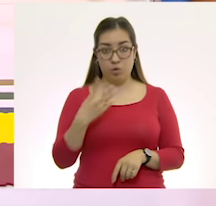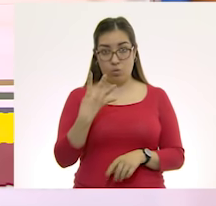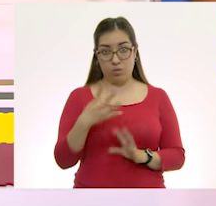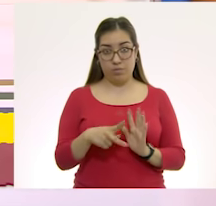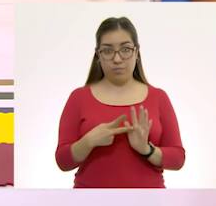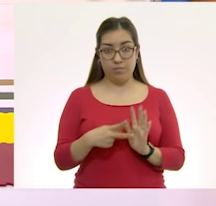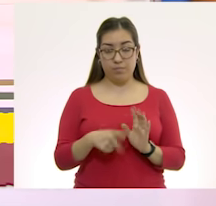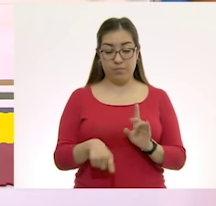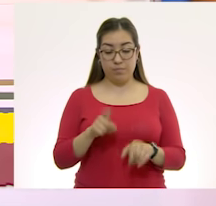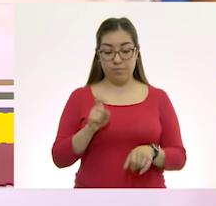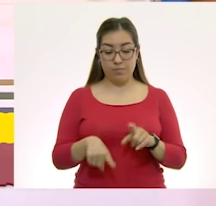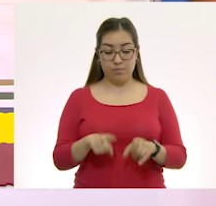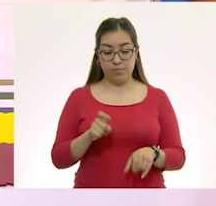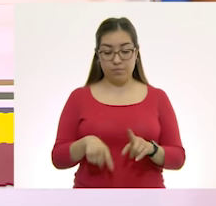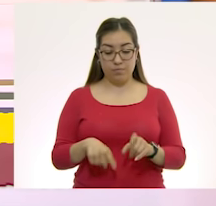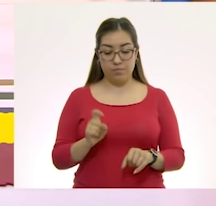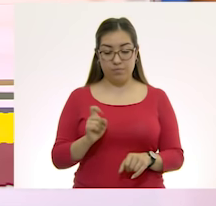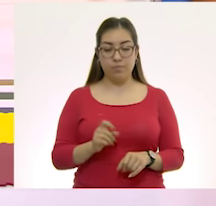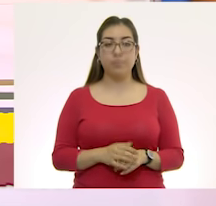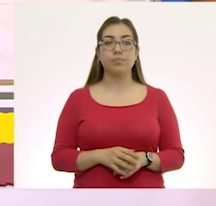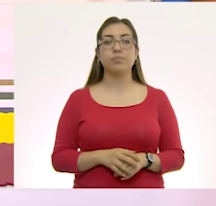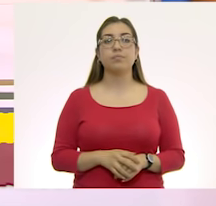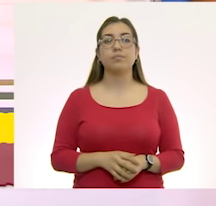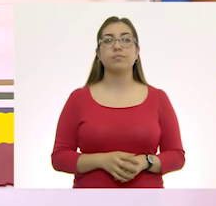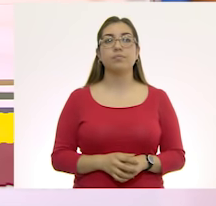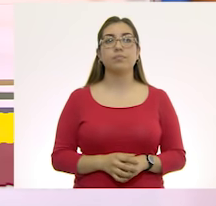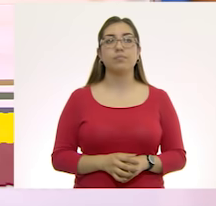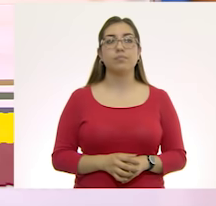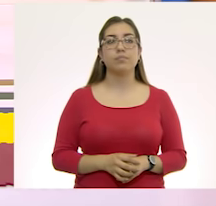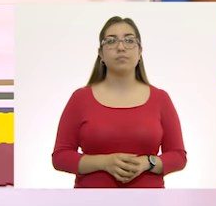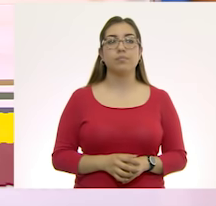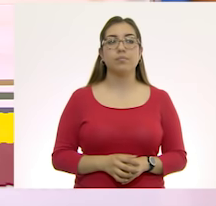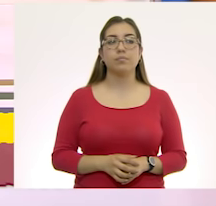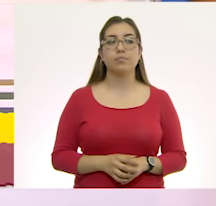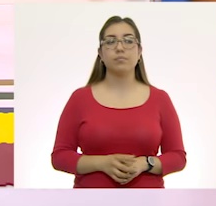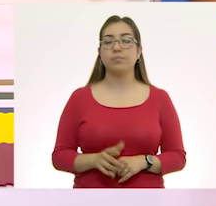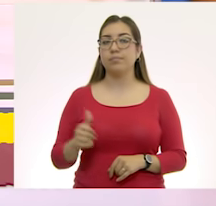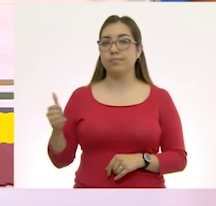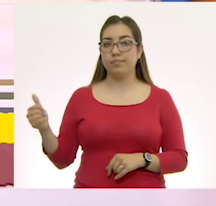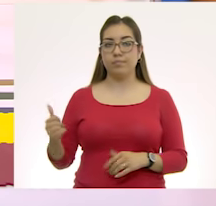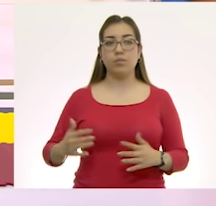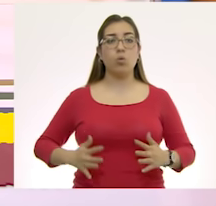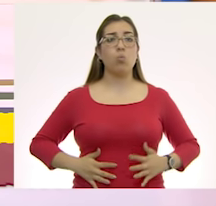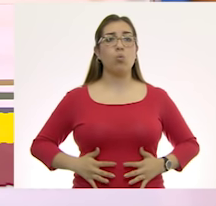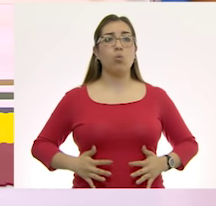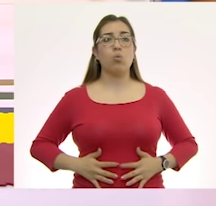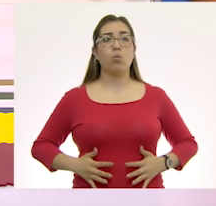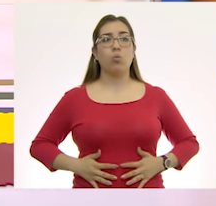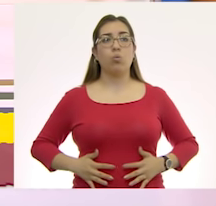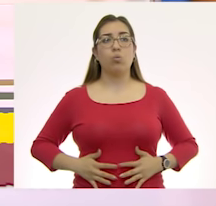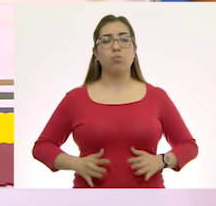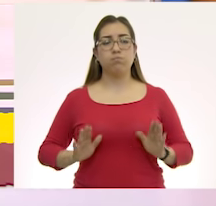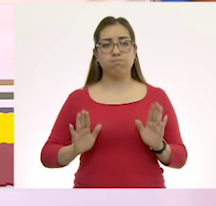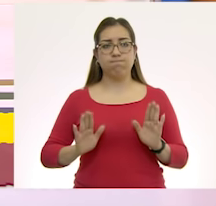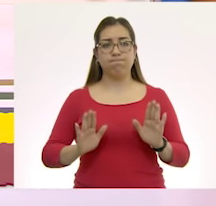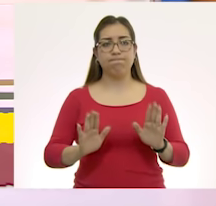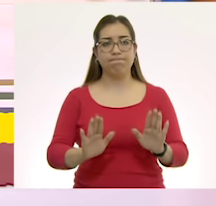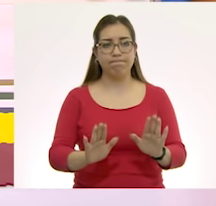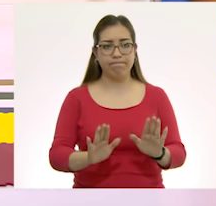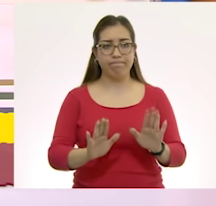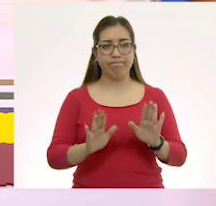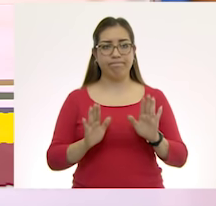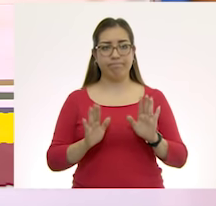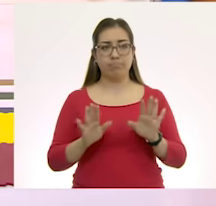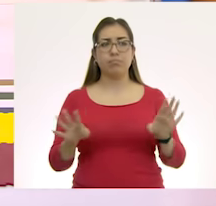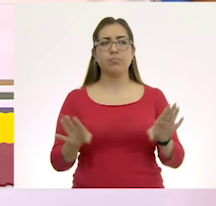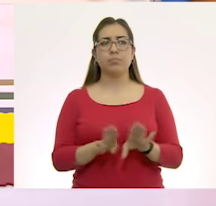vez. 1, 2, 3, 4. Vamos aquí, empujar tronco y regresar con movimiento de hombros. Vamos ahora a empujar el